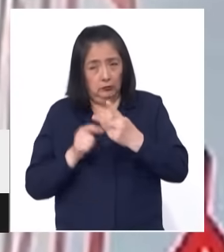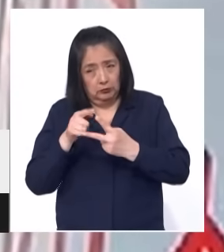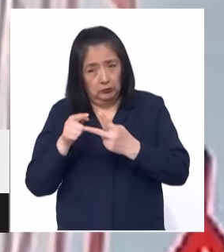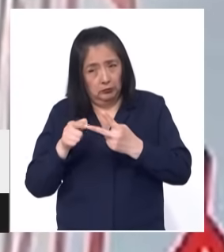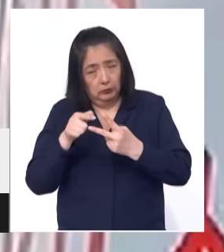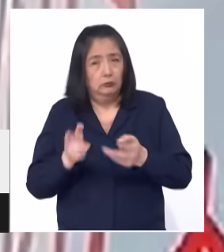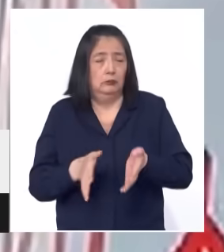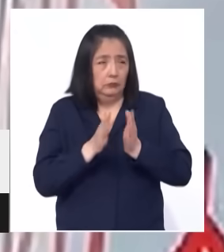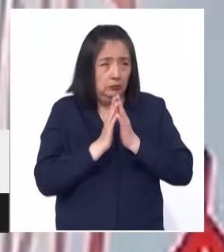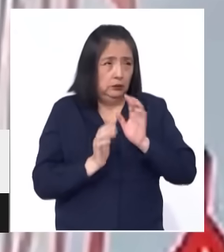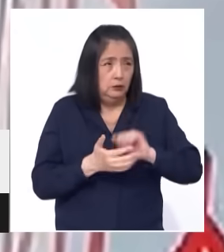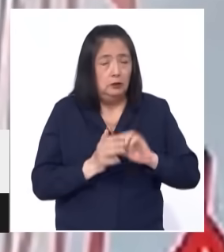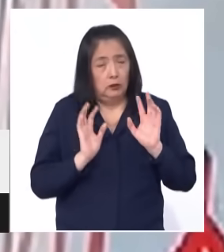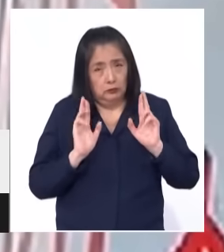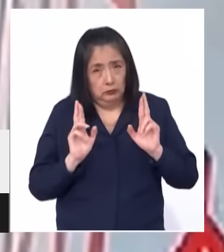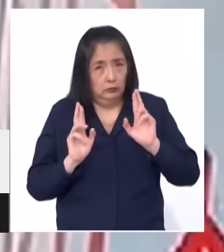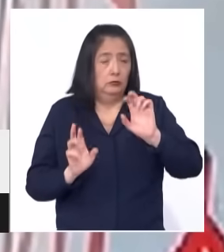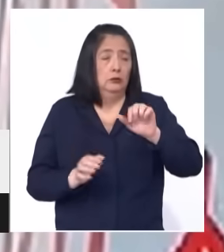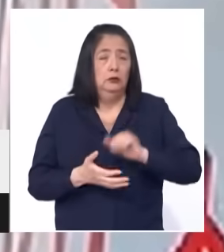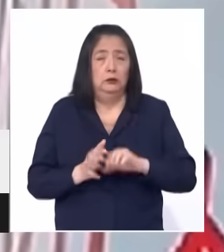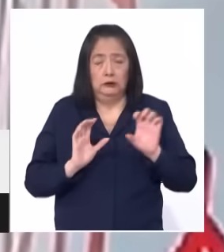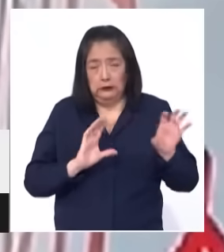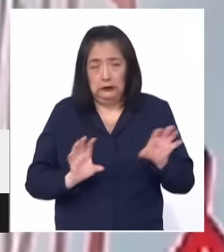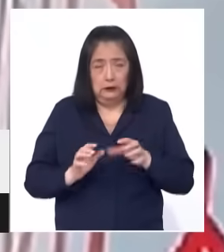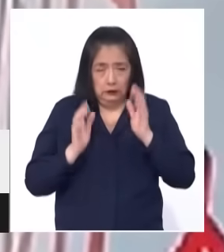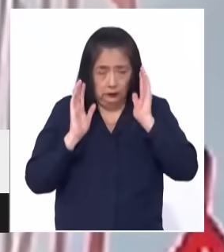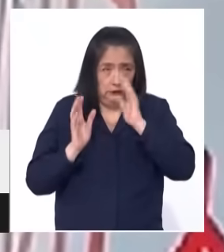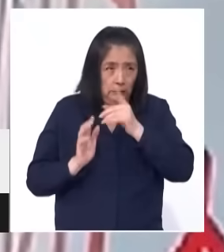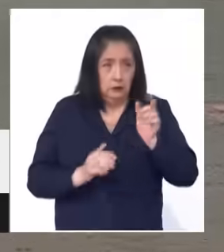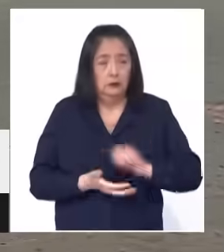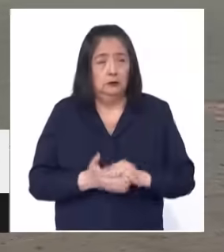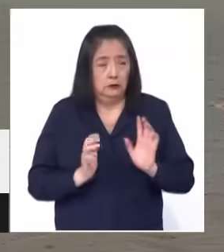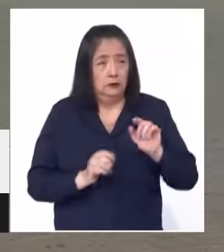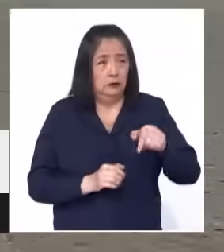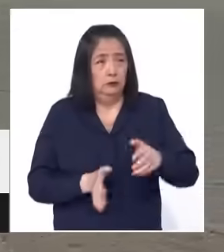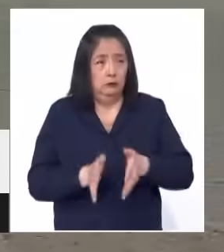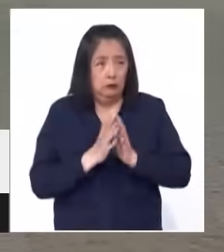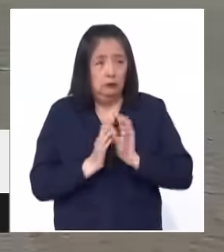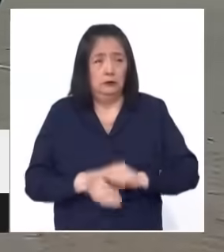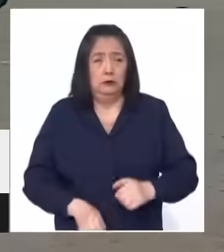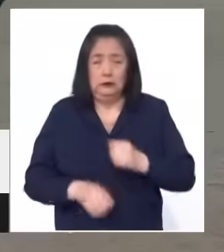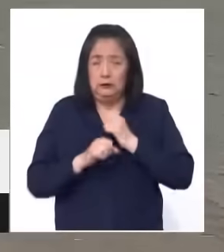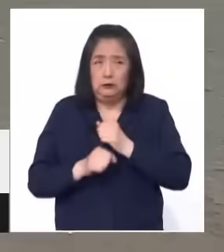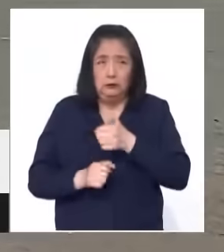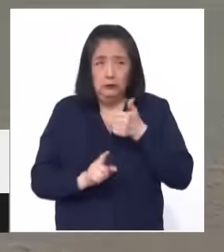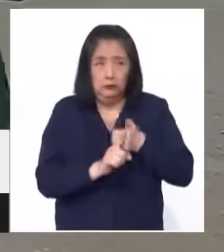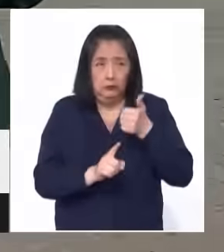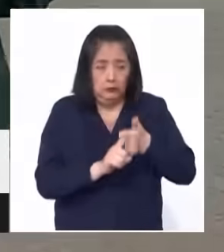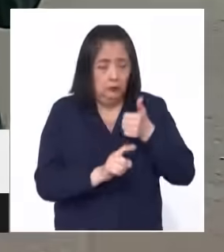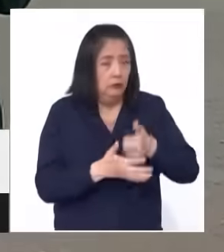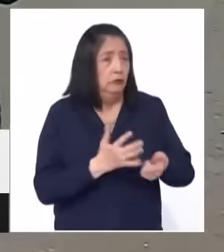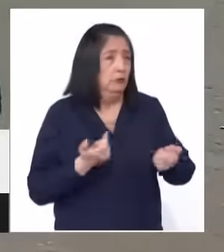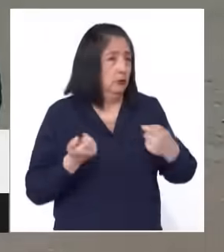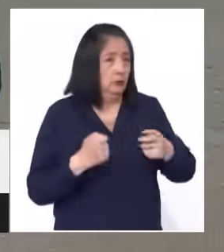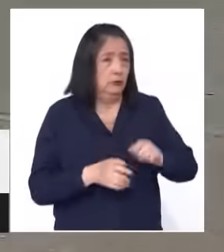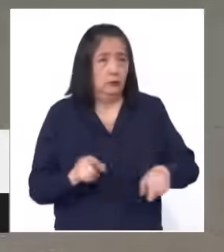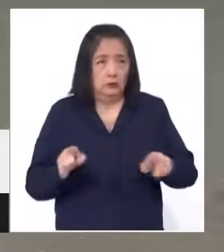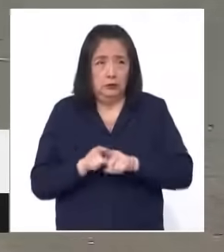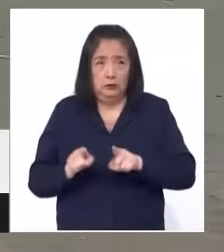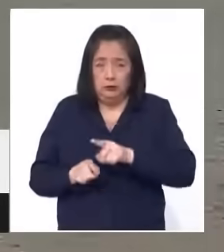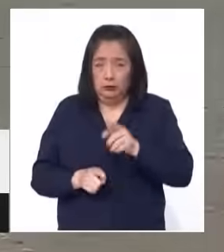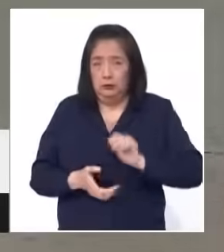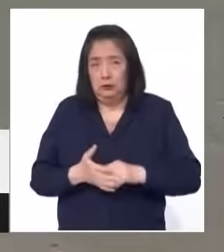concretos, Lorena. Esperemos que nos hagan caso, escuchen ese pedido de los propios comerciantes. Y también,